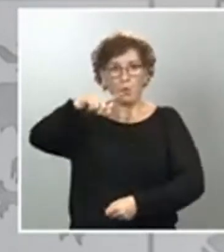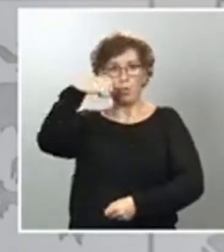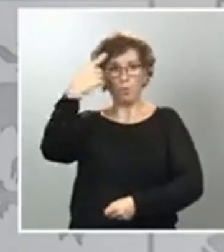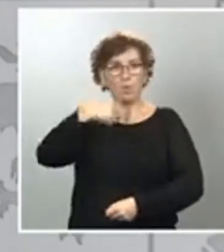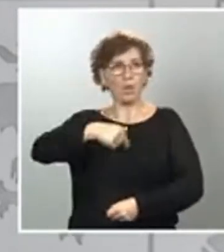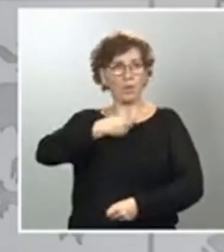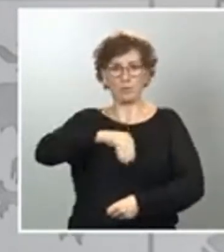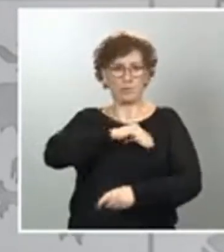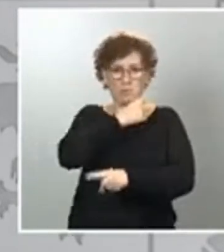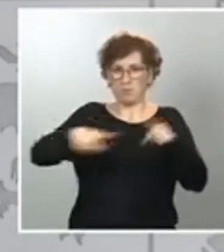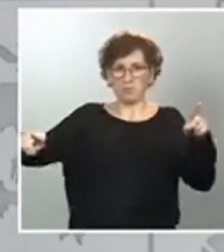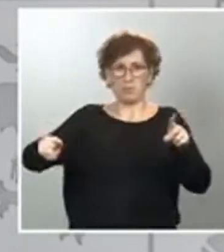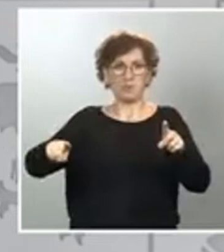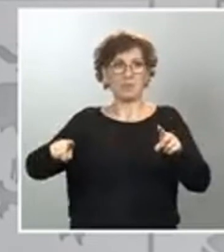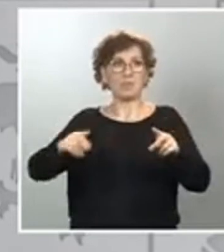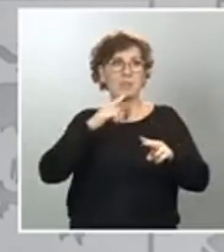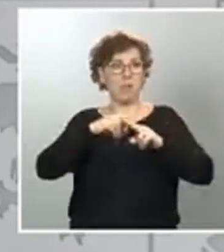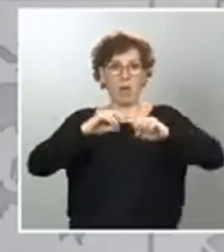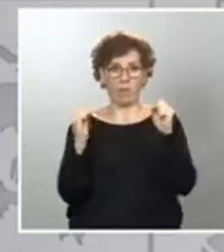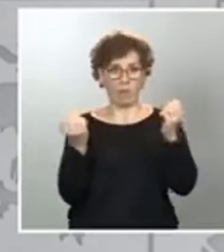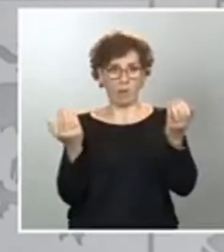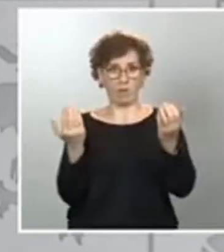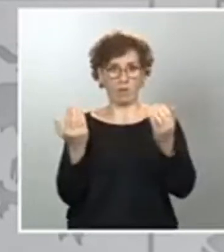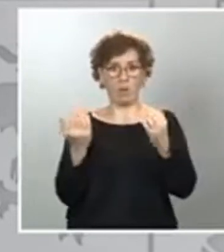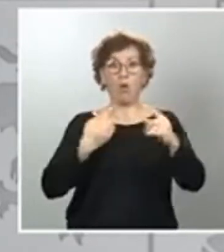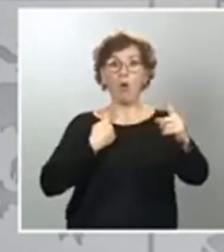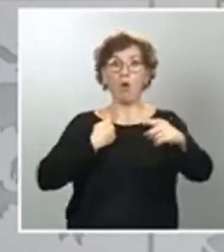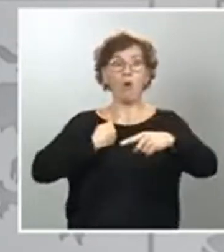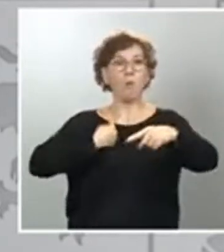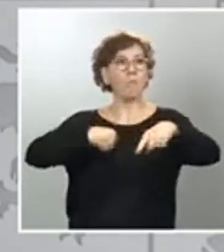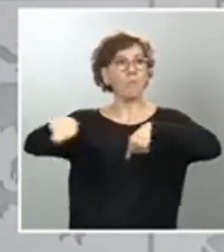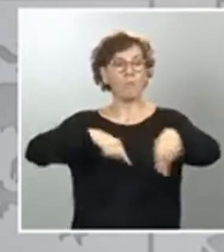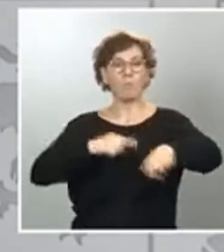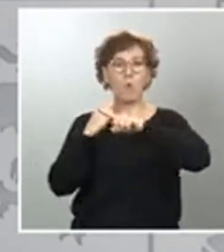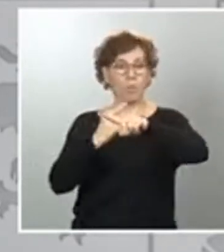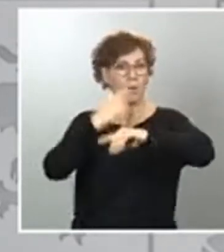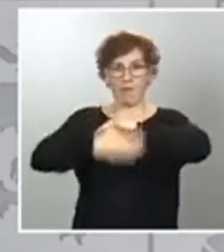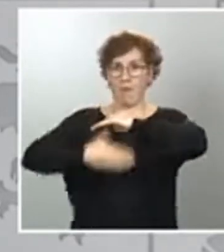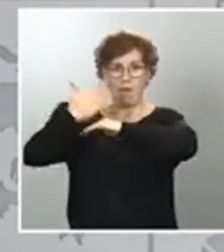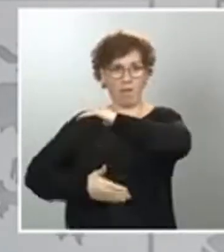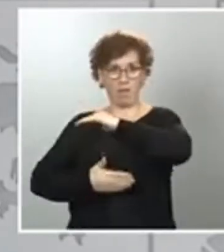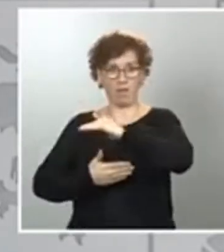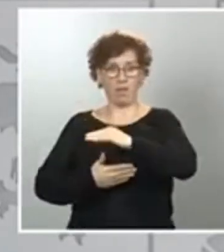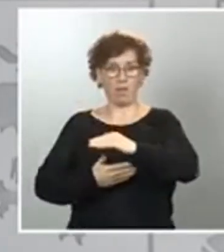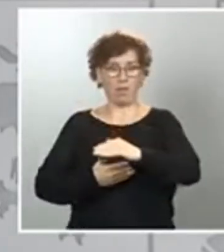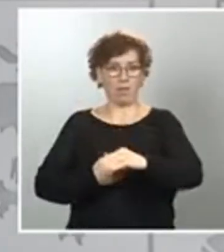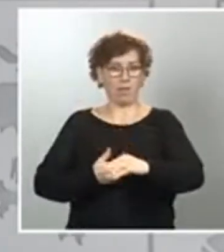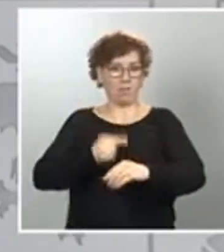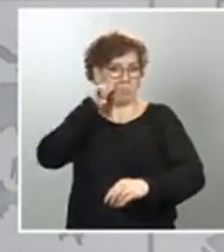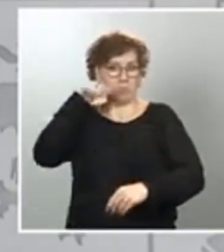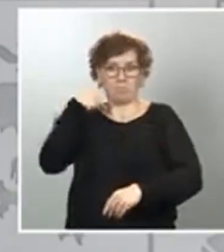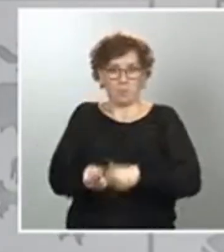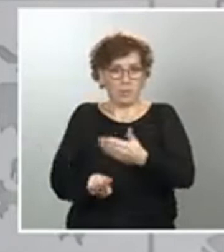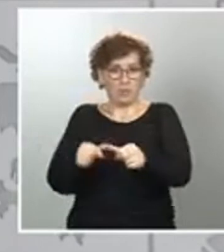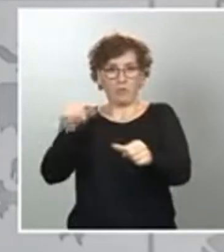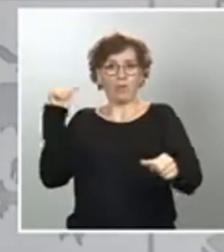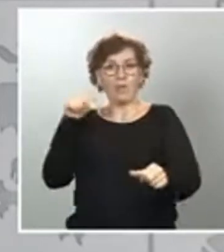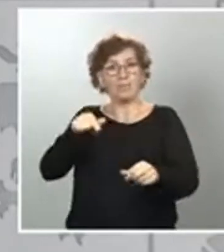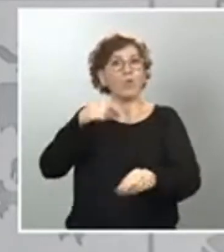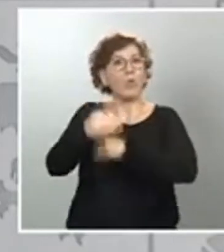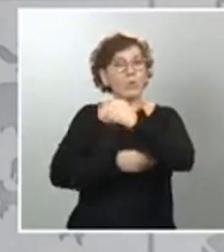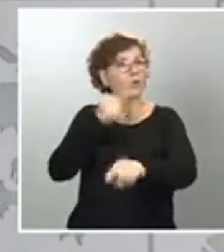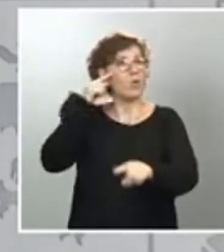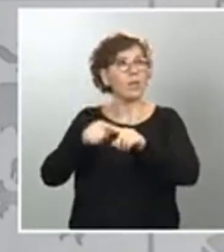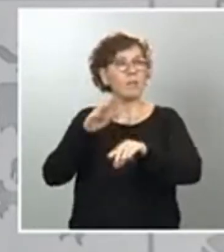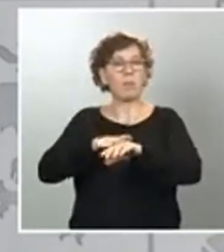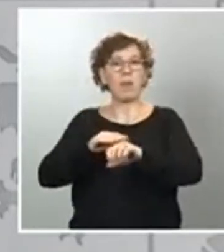de movilidad. Y lo hemos hecho precisamente porque queríamos defender la salud pública, queríamos salvar vidas. Y este es el planteamiento que está haciendo el Gobierno